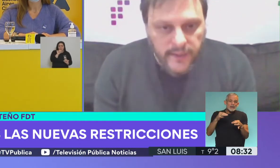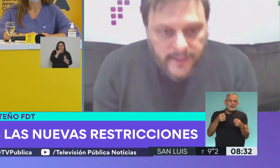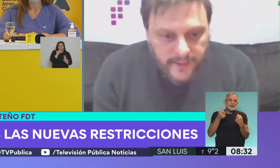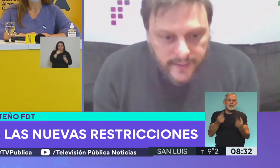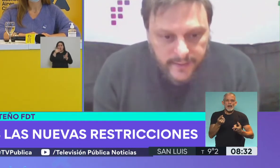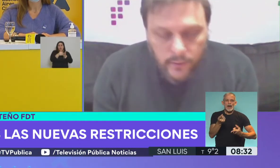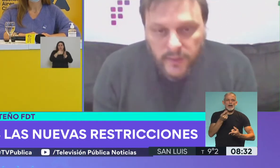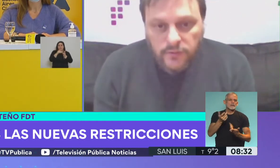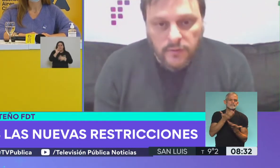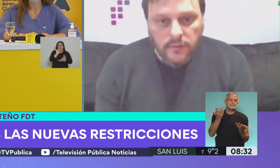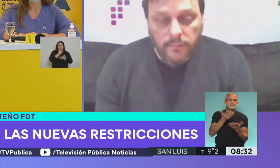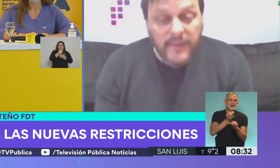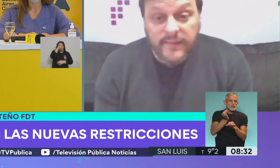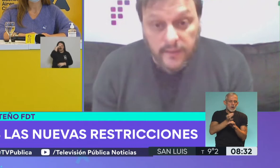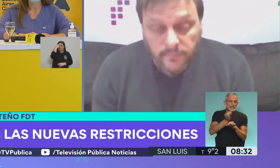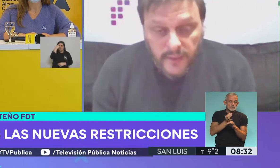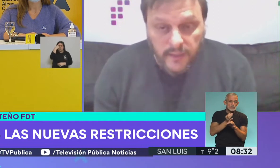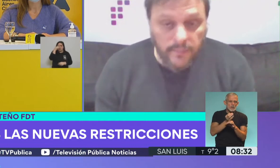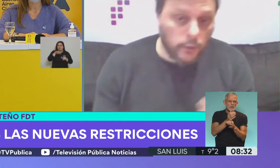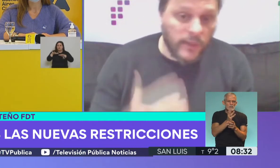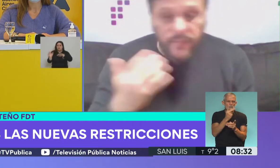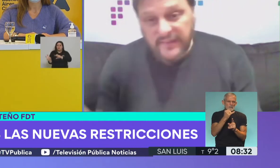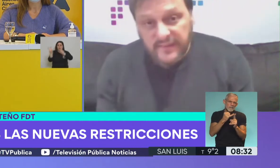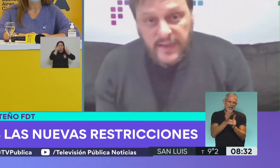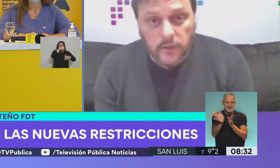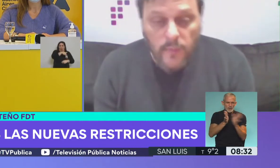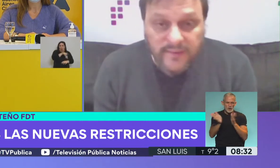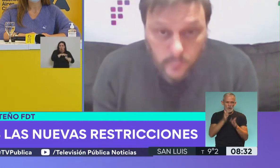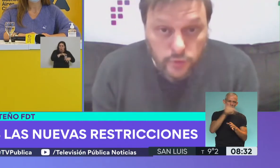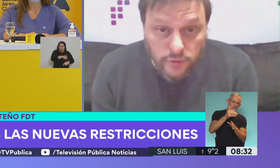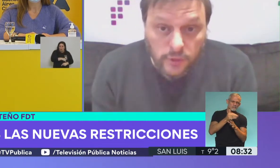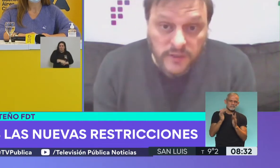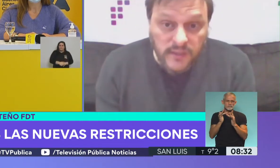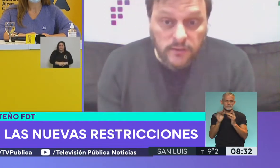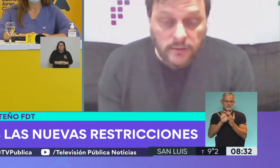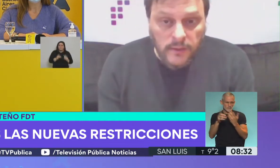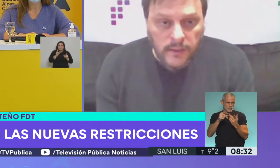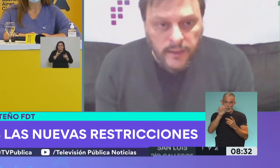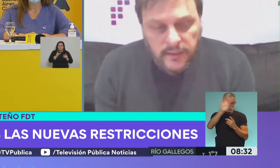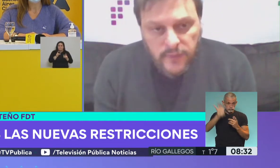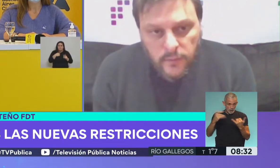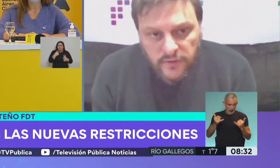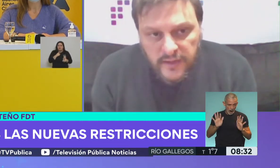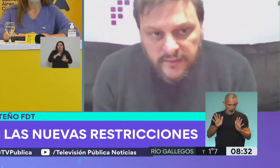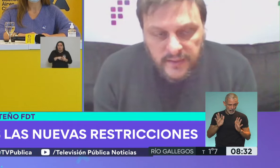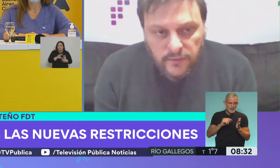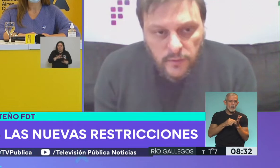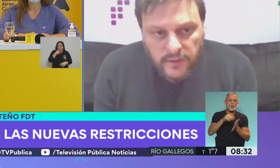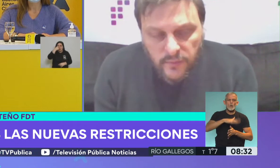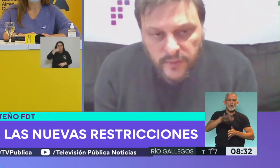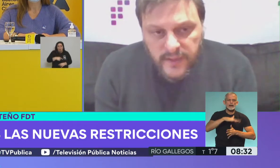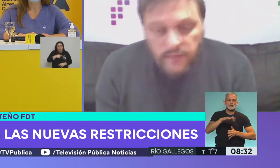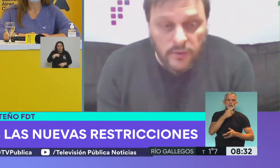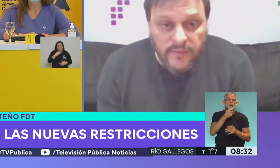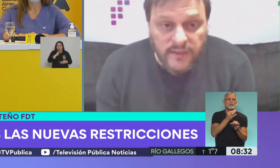permita la educación mixta, virtual y presencial, como pasa en muchos otros distritos. En la Ciudad de Buenos Aires, en el caso de